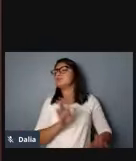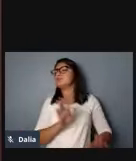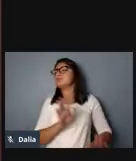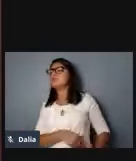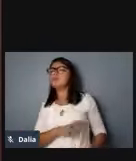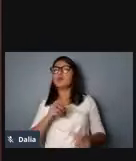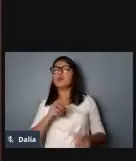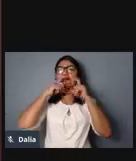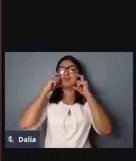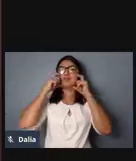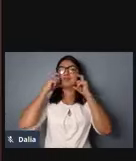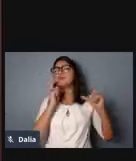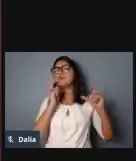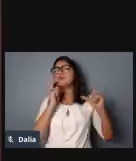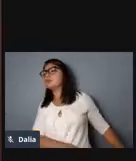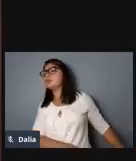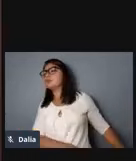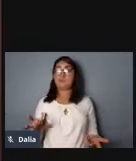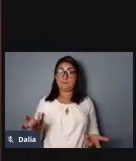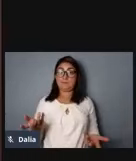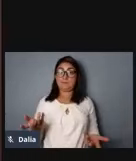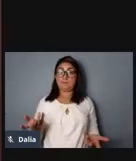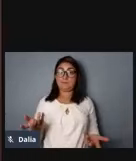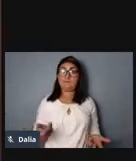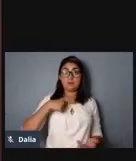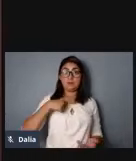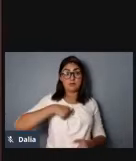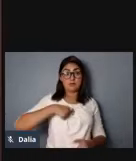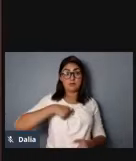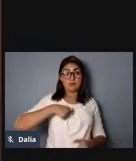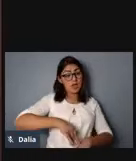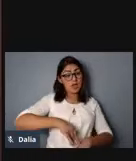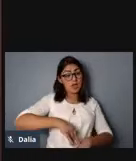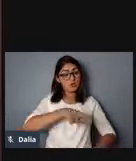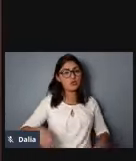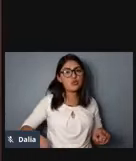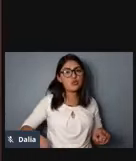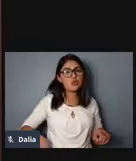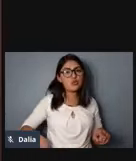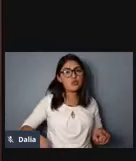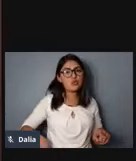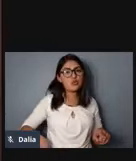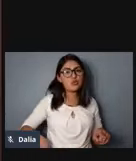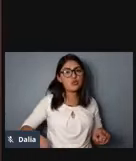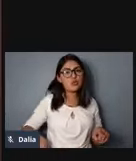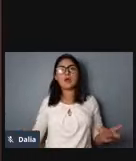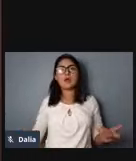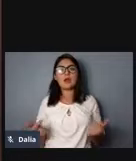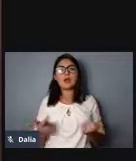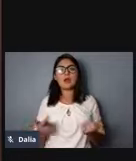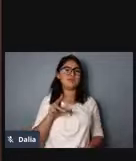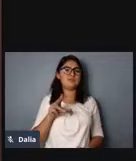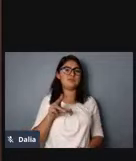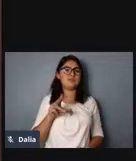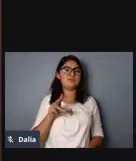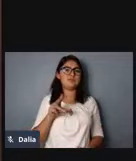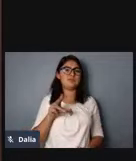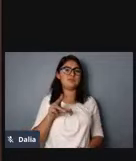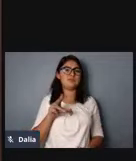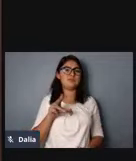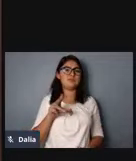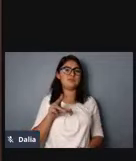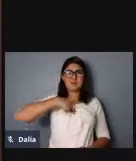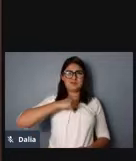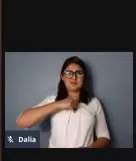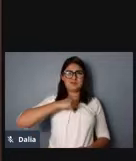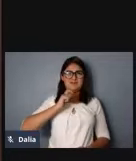de... Porque también la meritocracia hace eso, desafortunadamente, ¿no? El error no se ve como un área de oportunidad